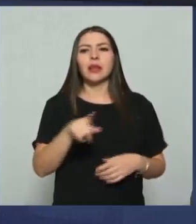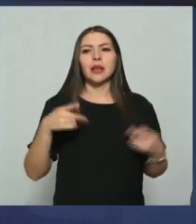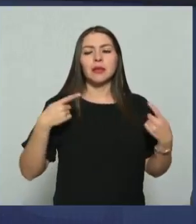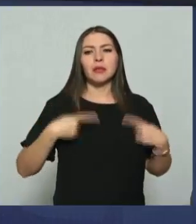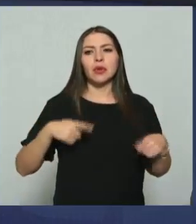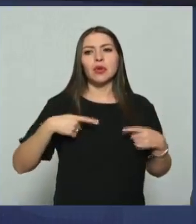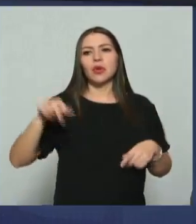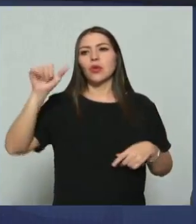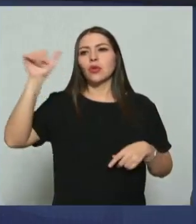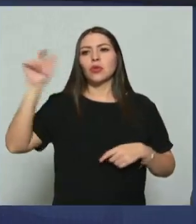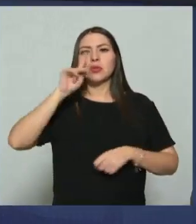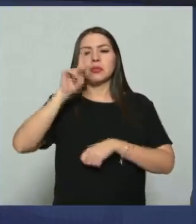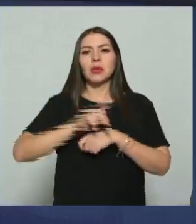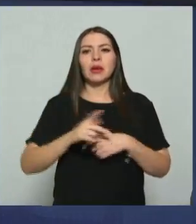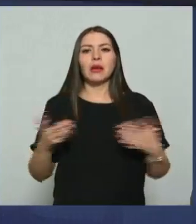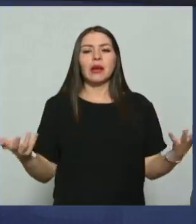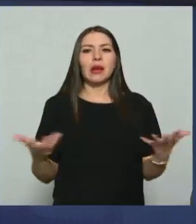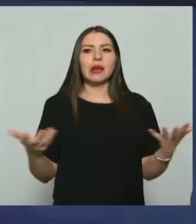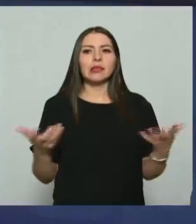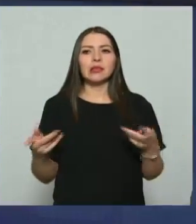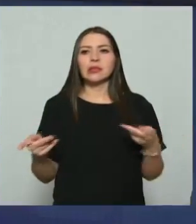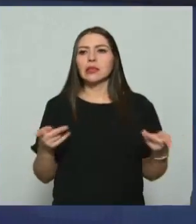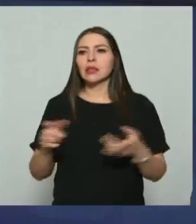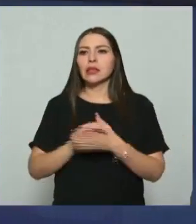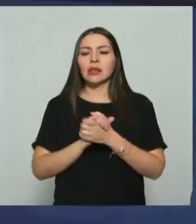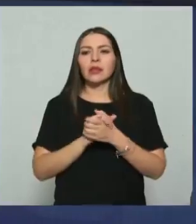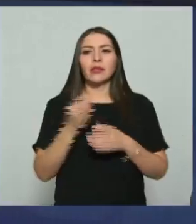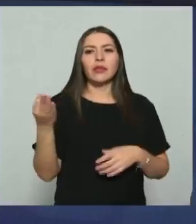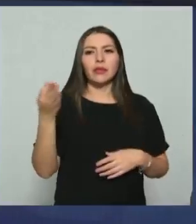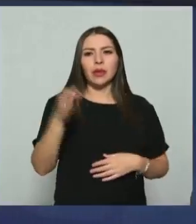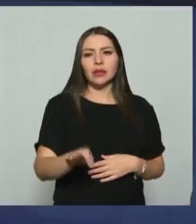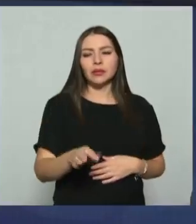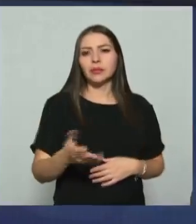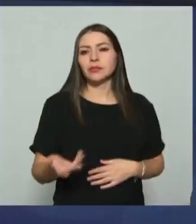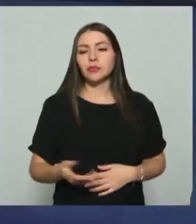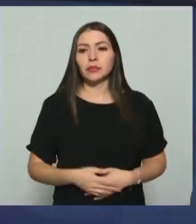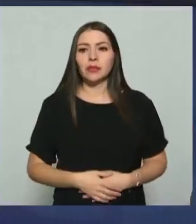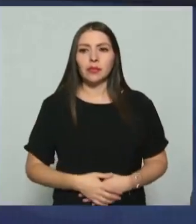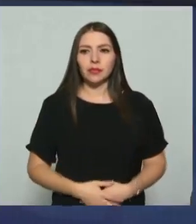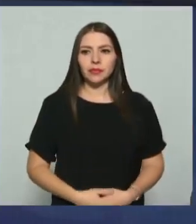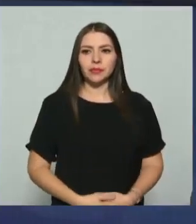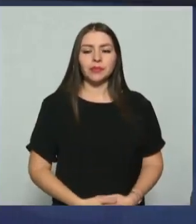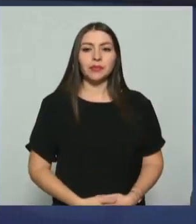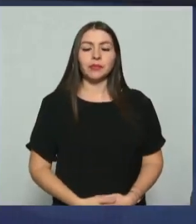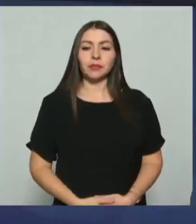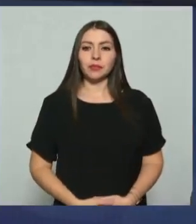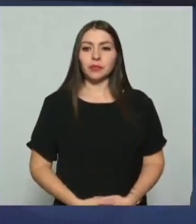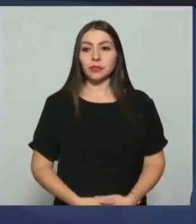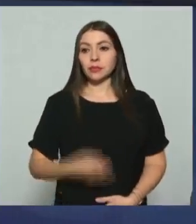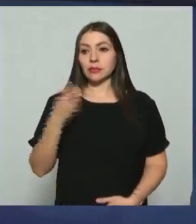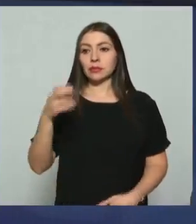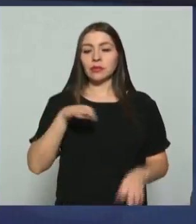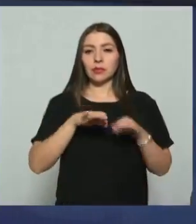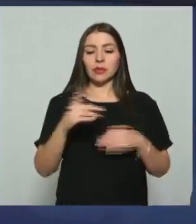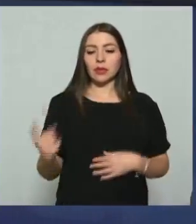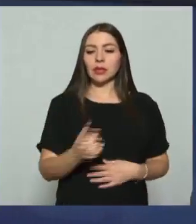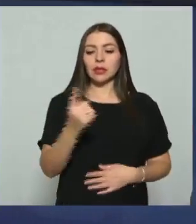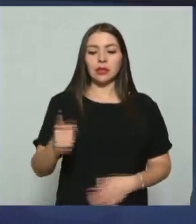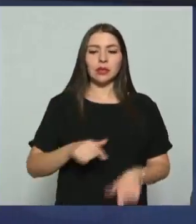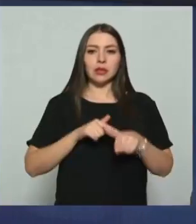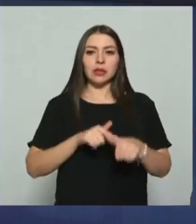otras nacionalidades, y esa es una acción permanente. Ahora con la instalación del